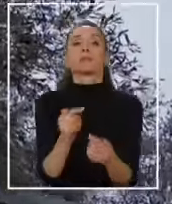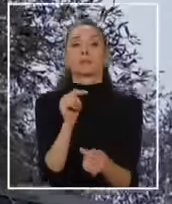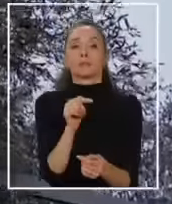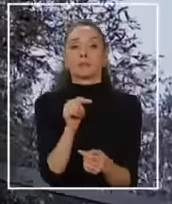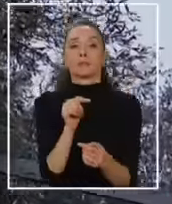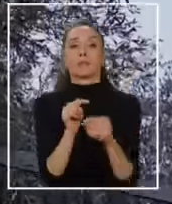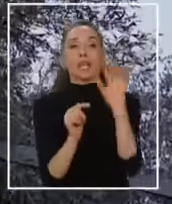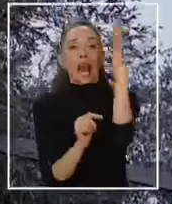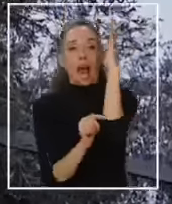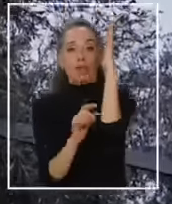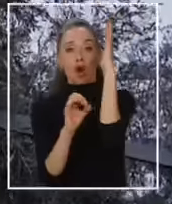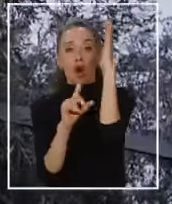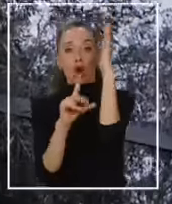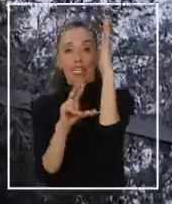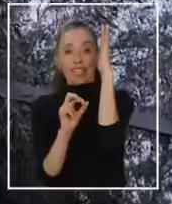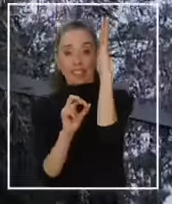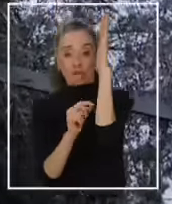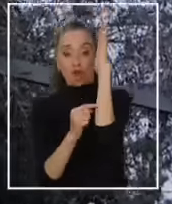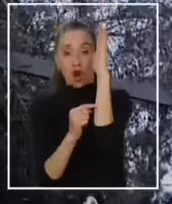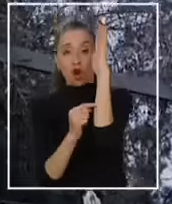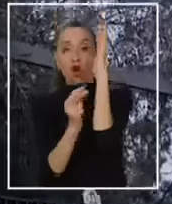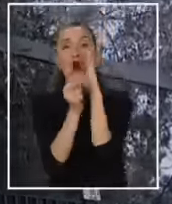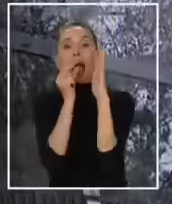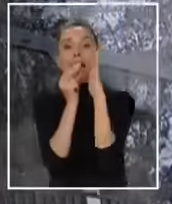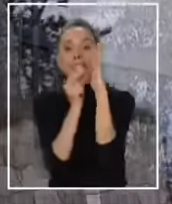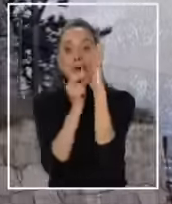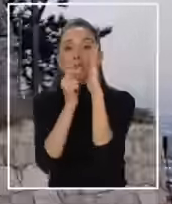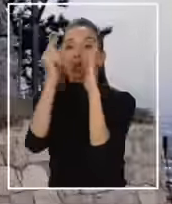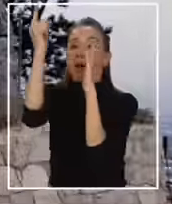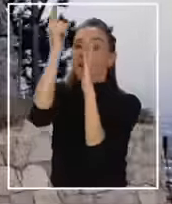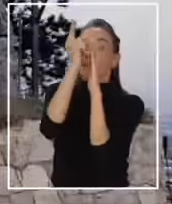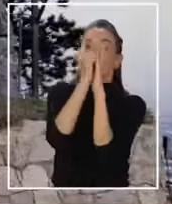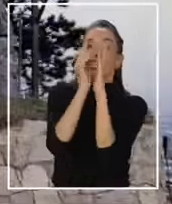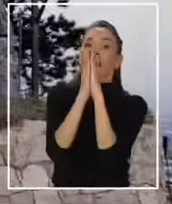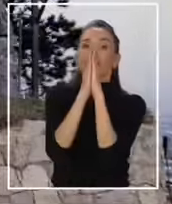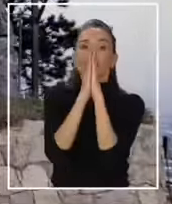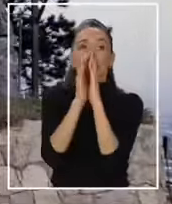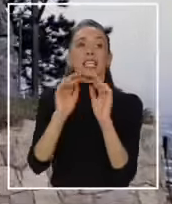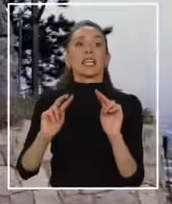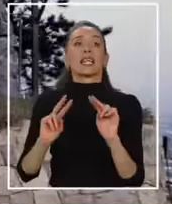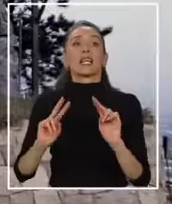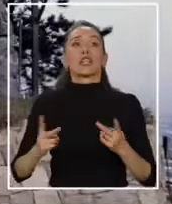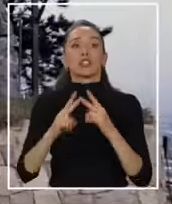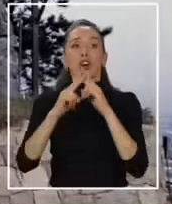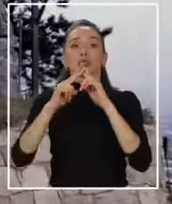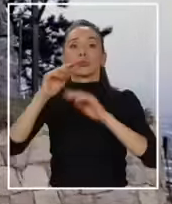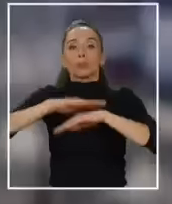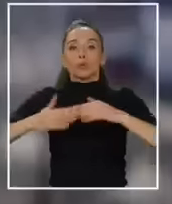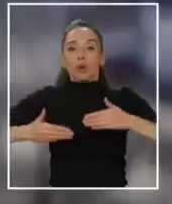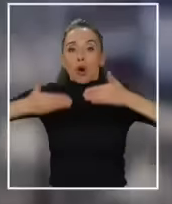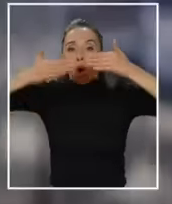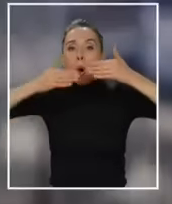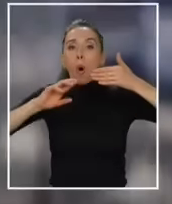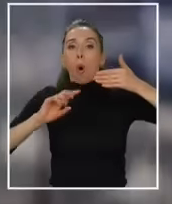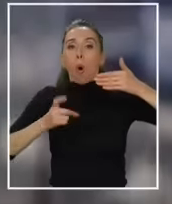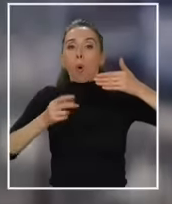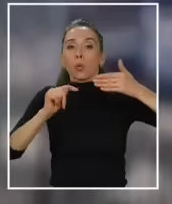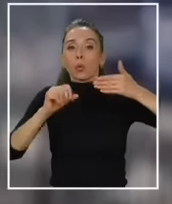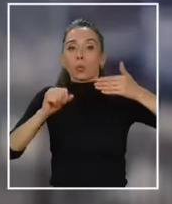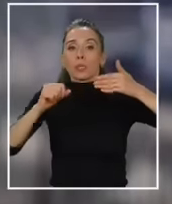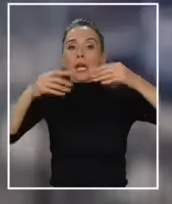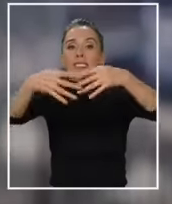del Olivo, que era el lugar santo donde aparecía la Virgen, y se construyó la gruta y se cerró el lugar, que era como